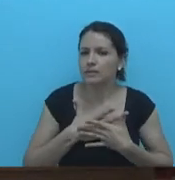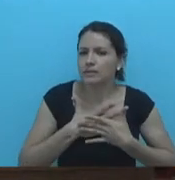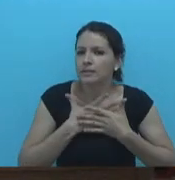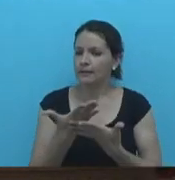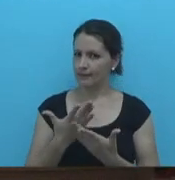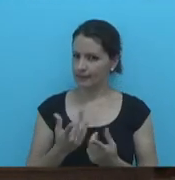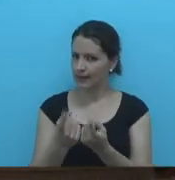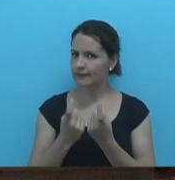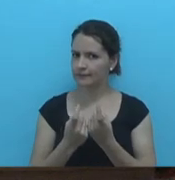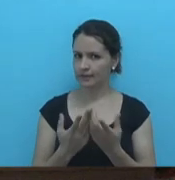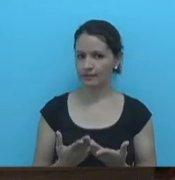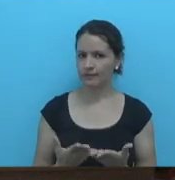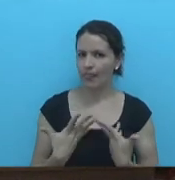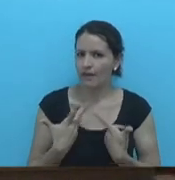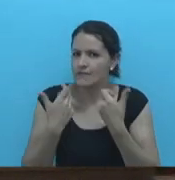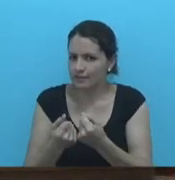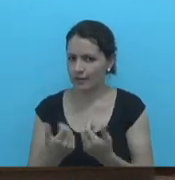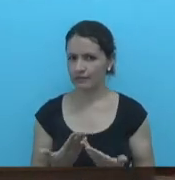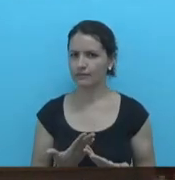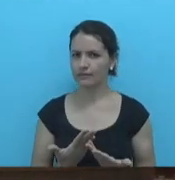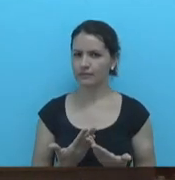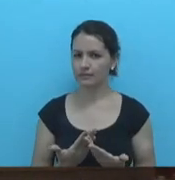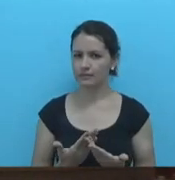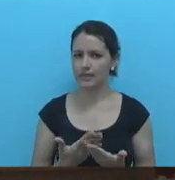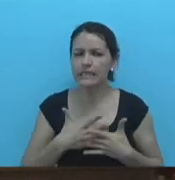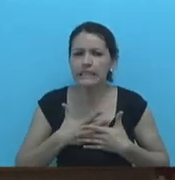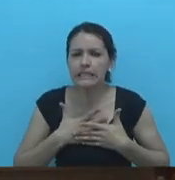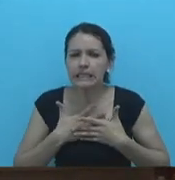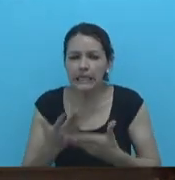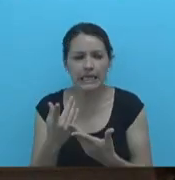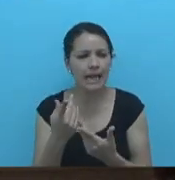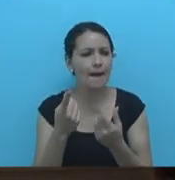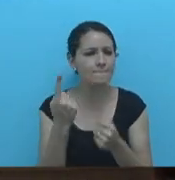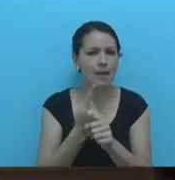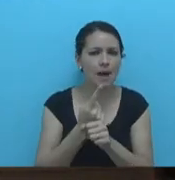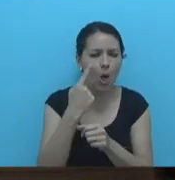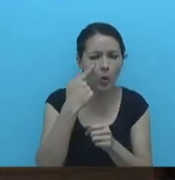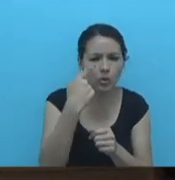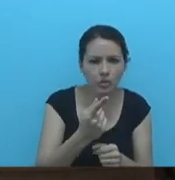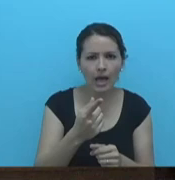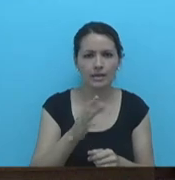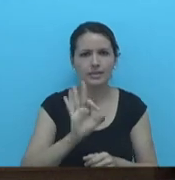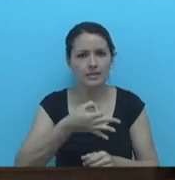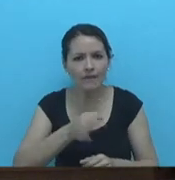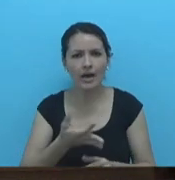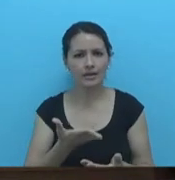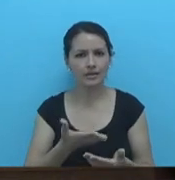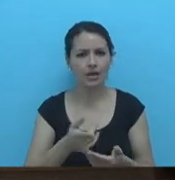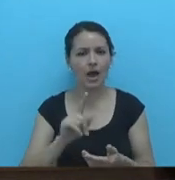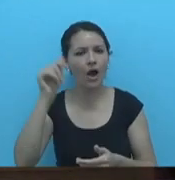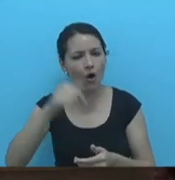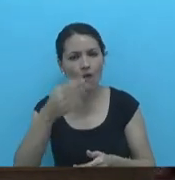Y es mucho más difícil querer lo que no se conoce. Por eso es tan fácil que en